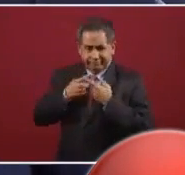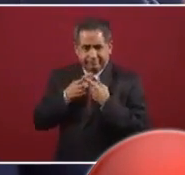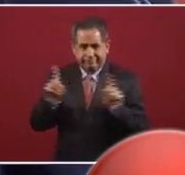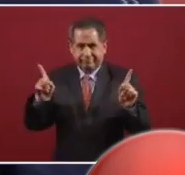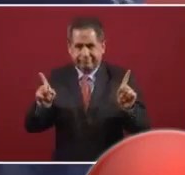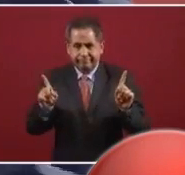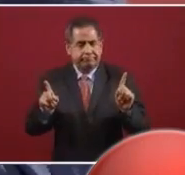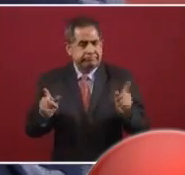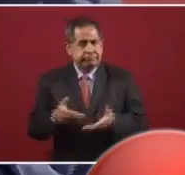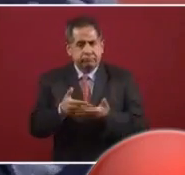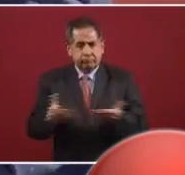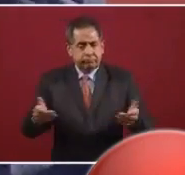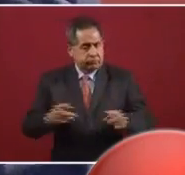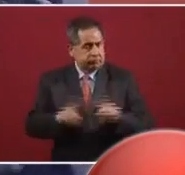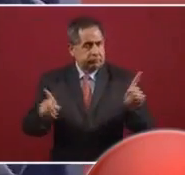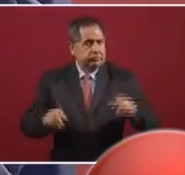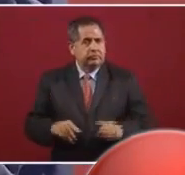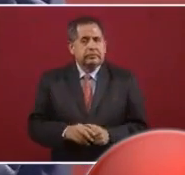Le estamos